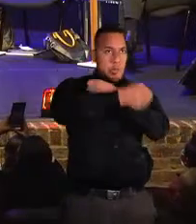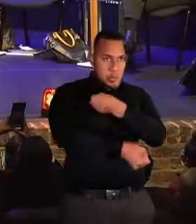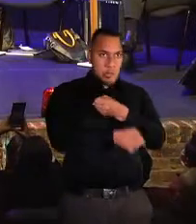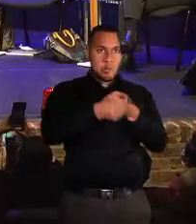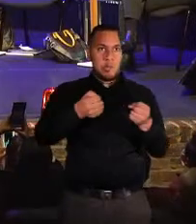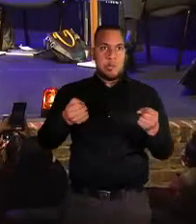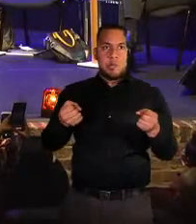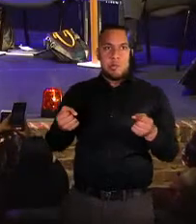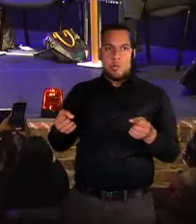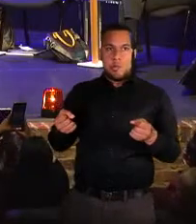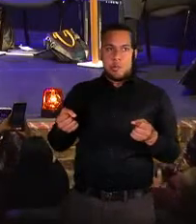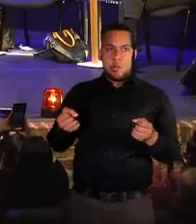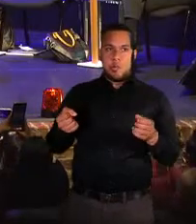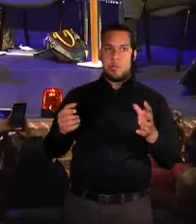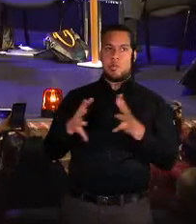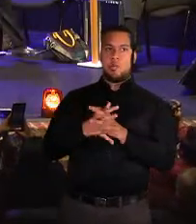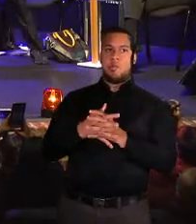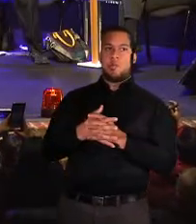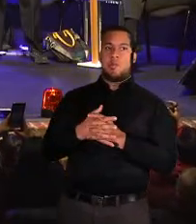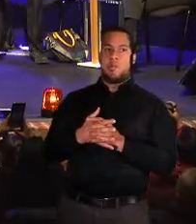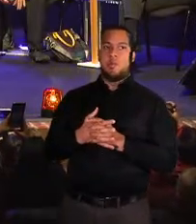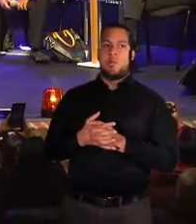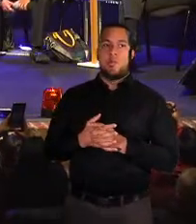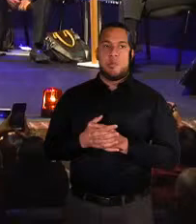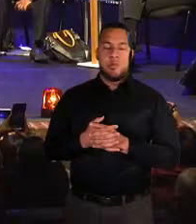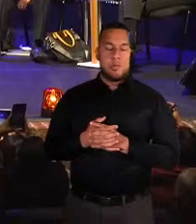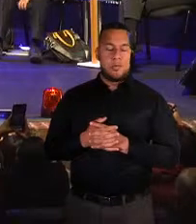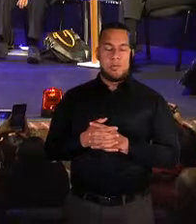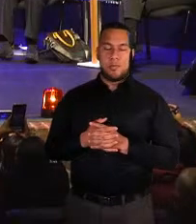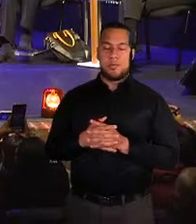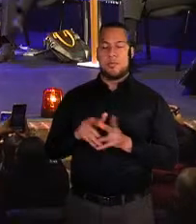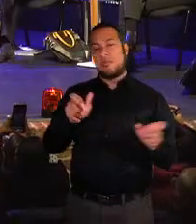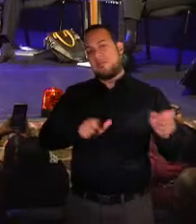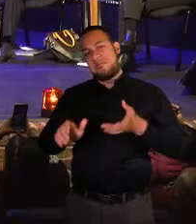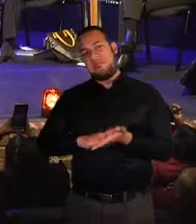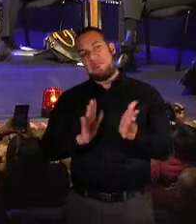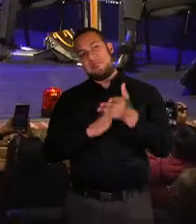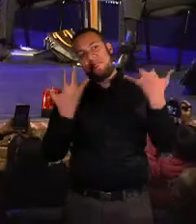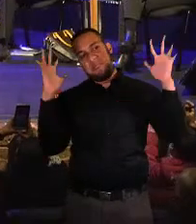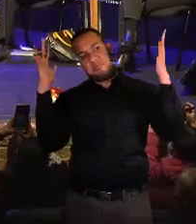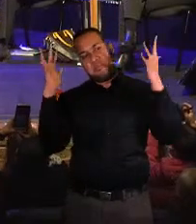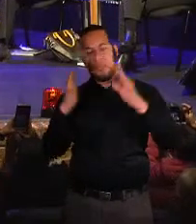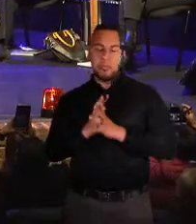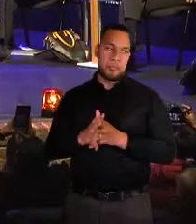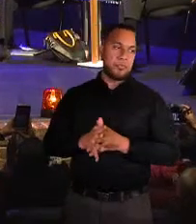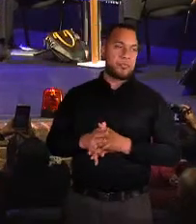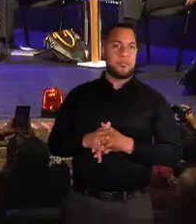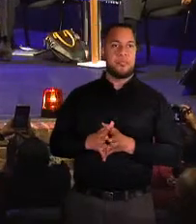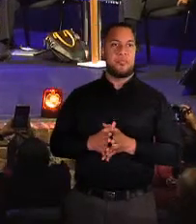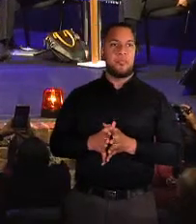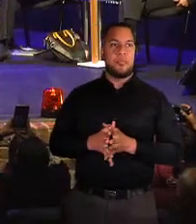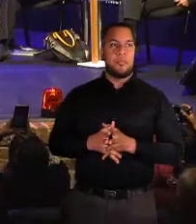vaya estando ahí lo resolvió los resolvió gustavo petro respondiendo